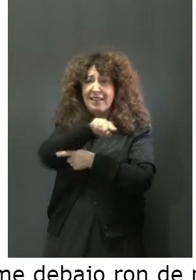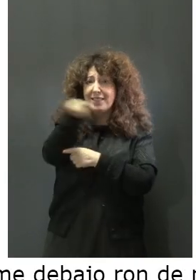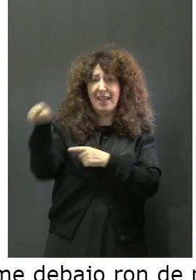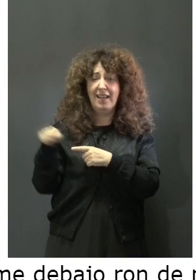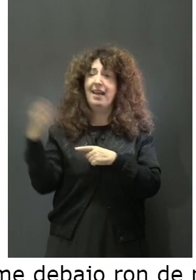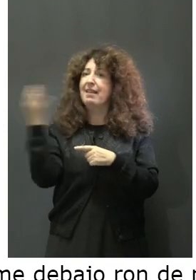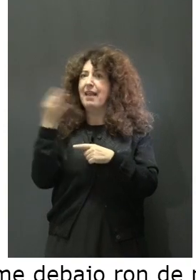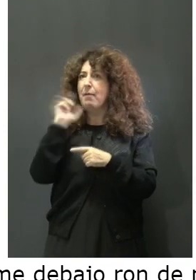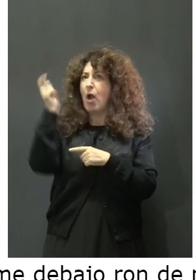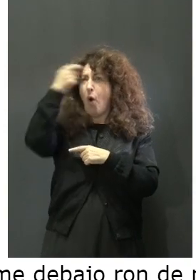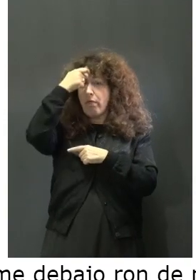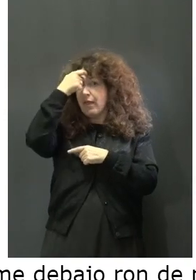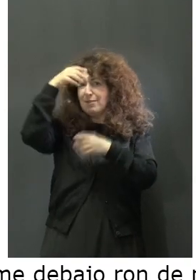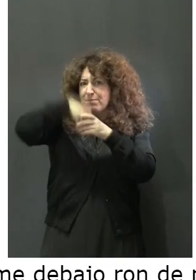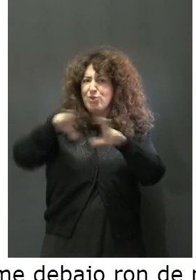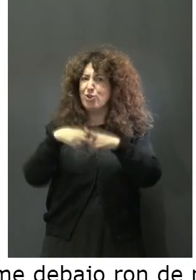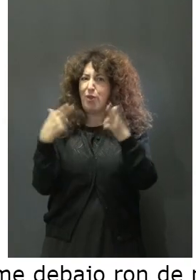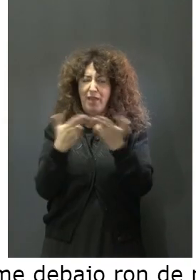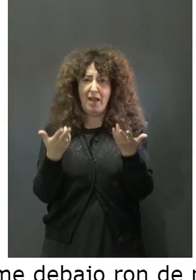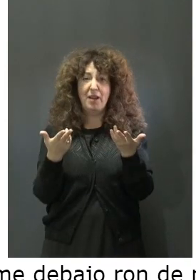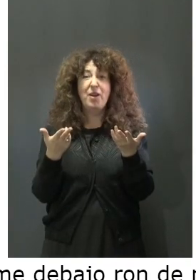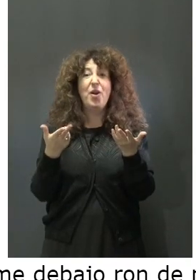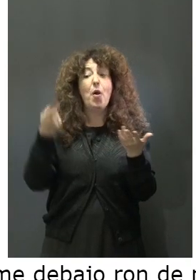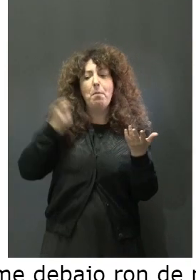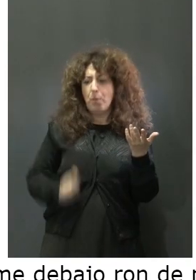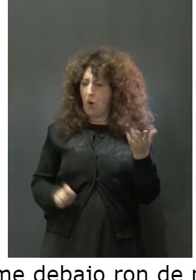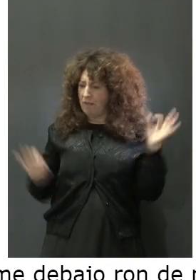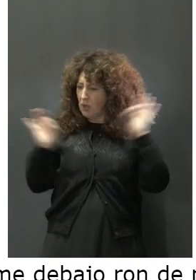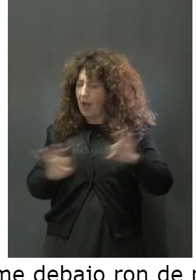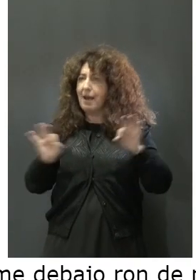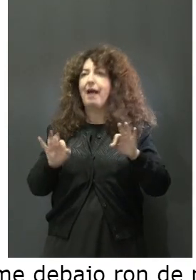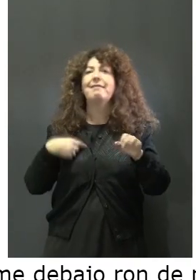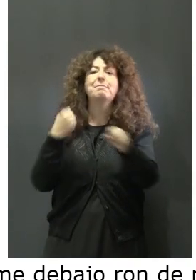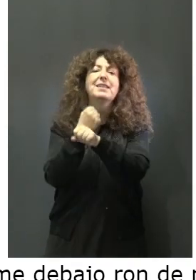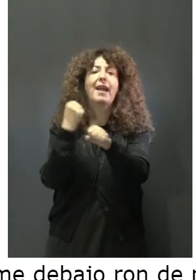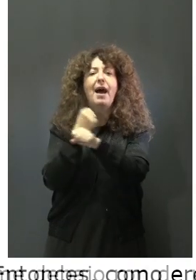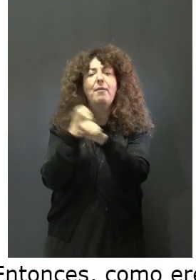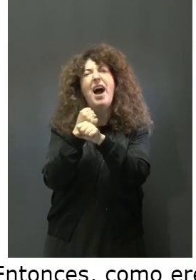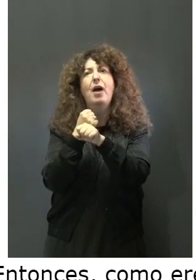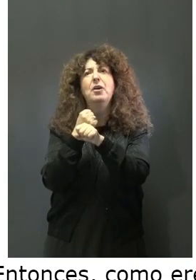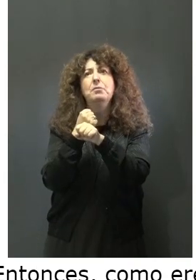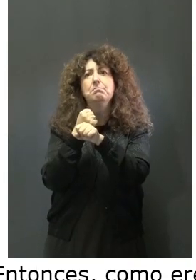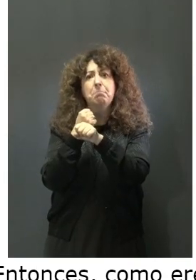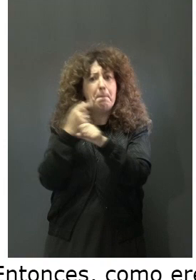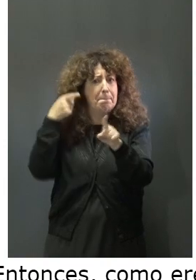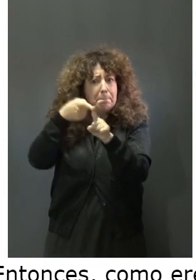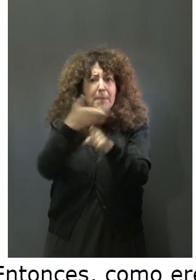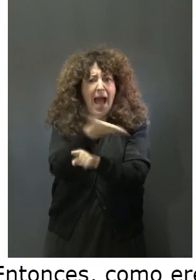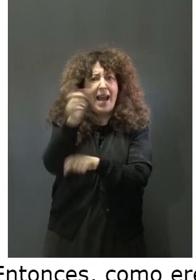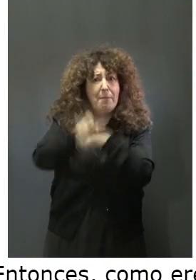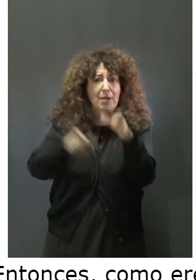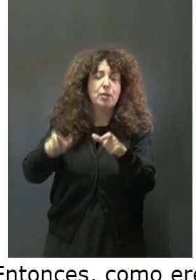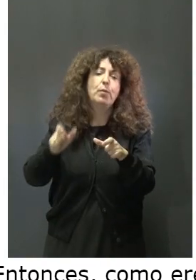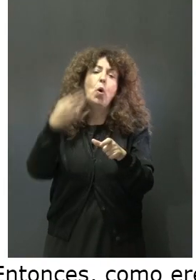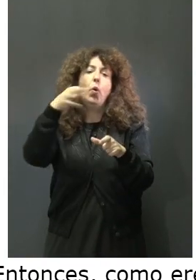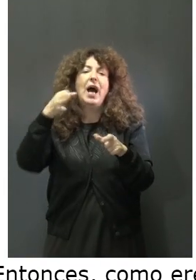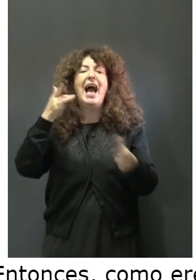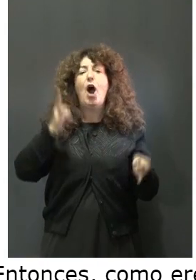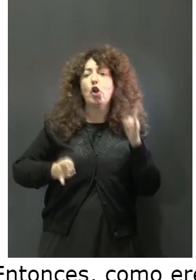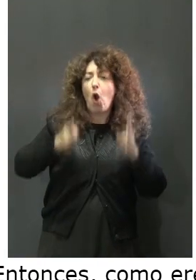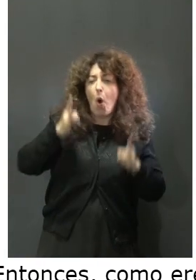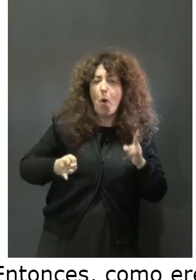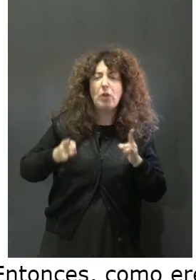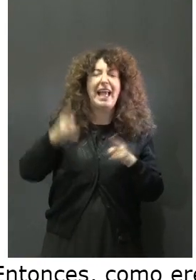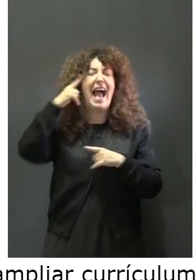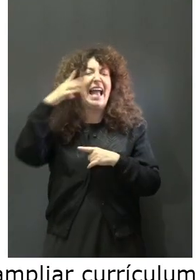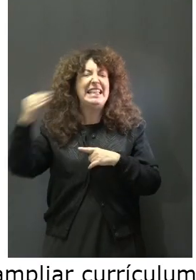que dice él, en lo social. Ningún profesional va a trabajar en algo que no sea para personas. Bueno, a lo mejor la robótica o la inteligencia artificial, pero yo soy